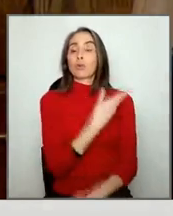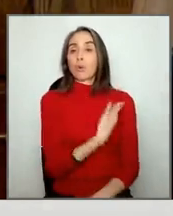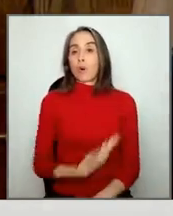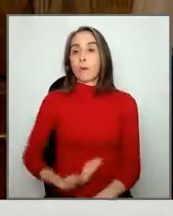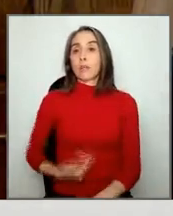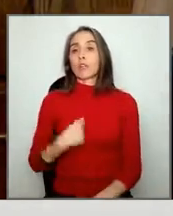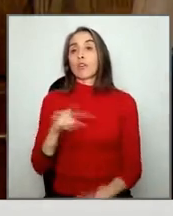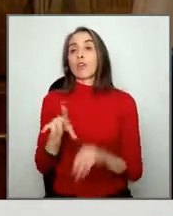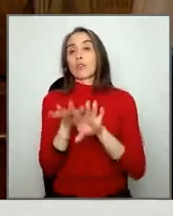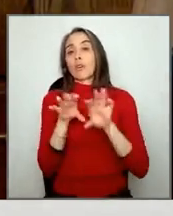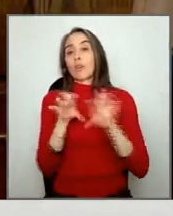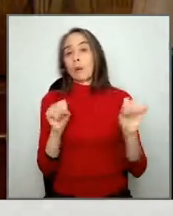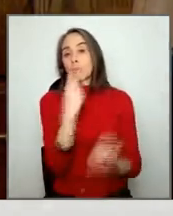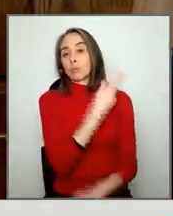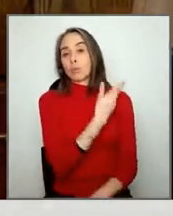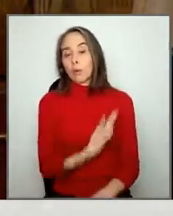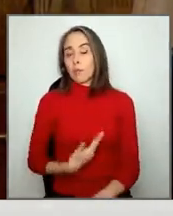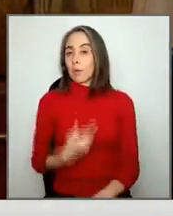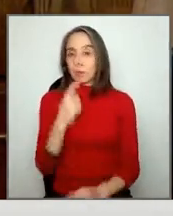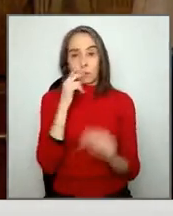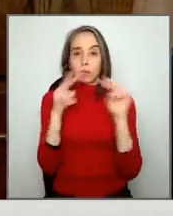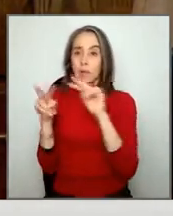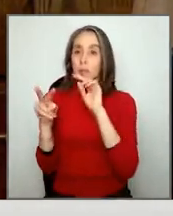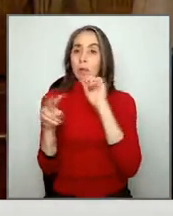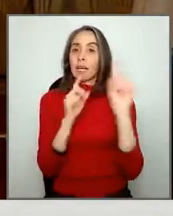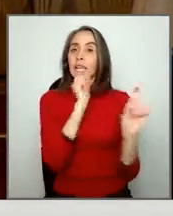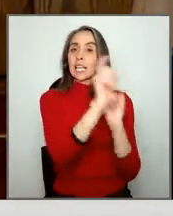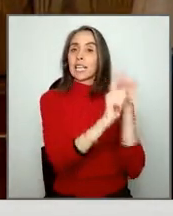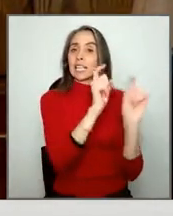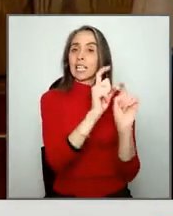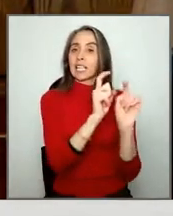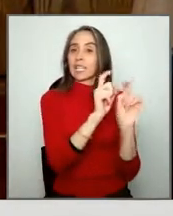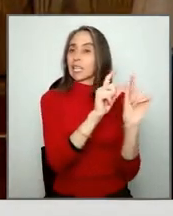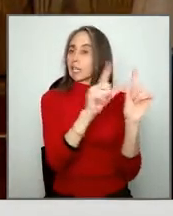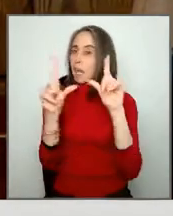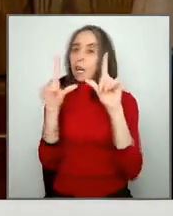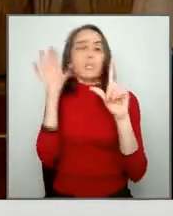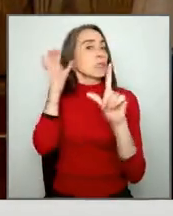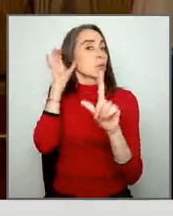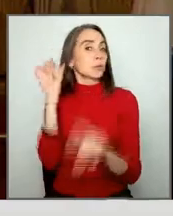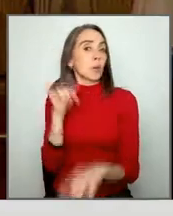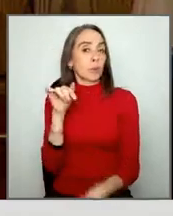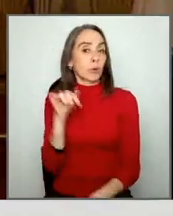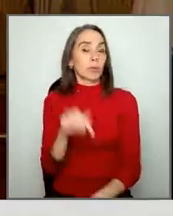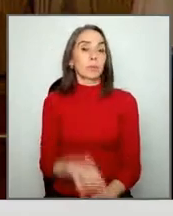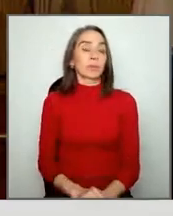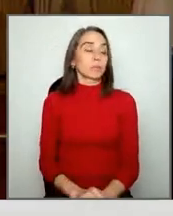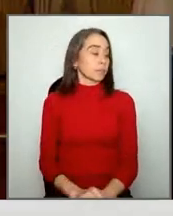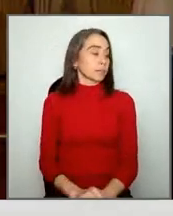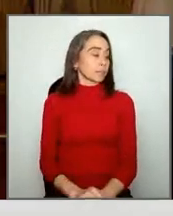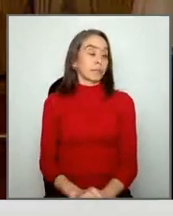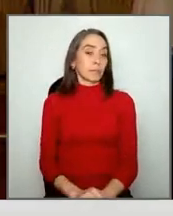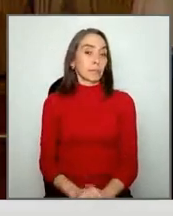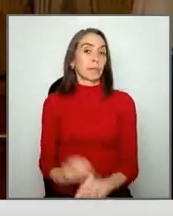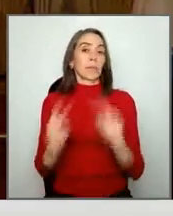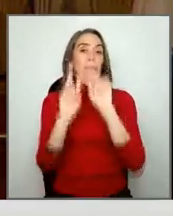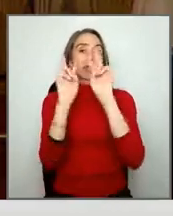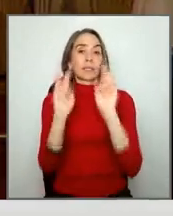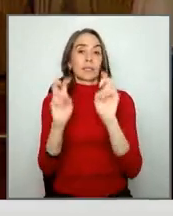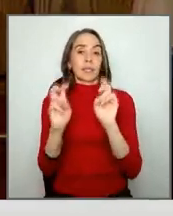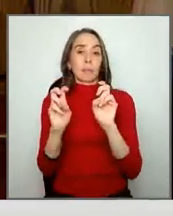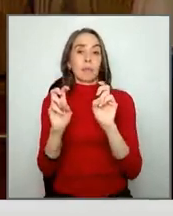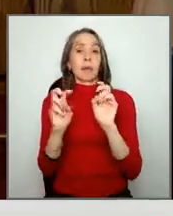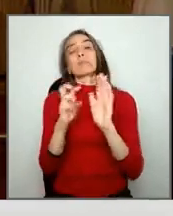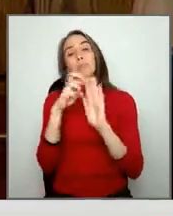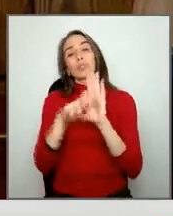me llama la atención las críticas que hemos escuchado el día de hoy yendo al al fondo del proyecto esto